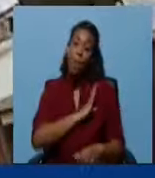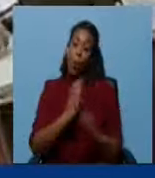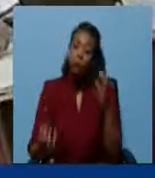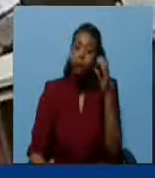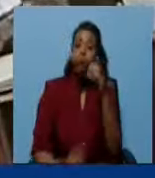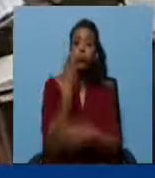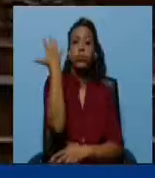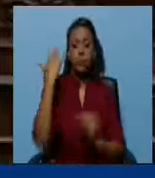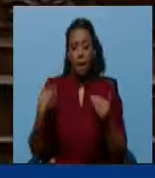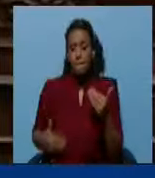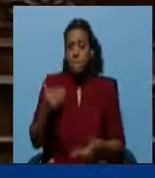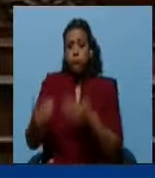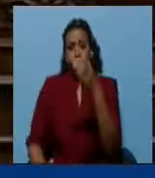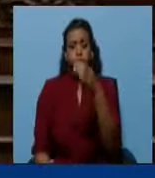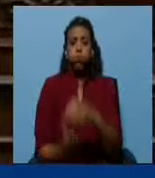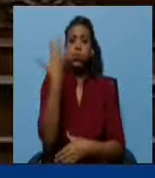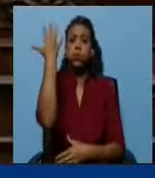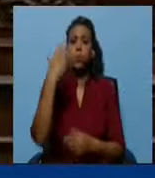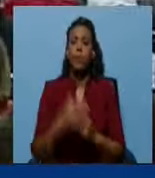propulsora.